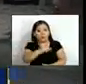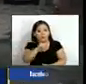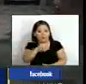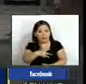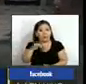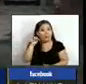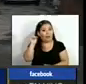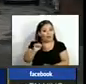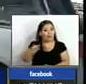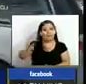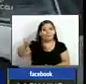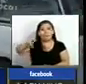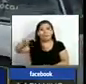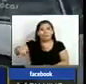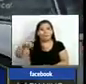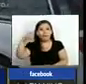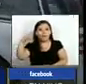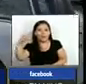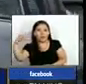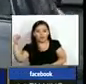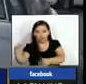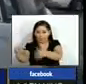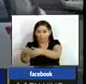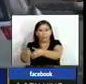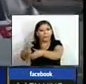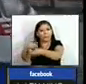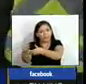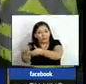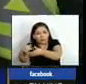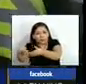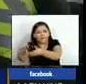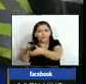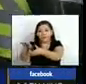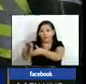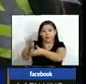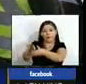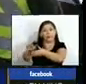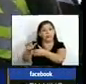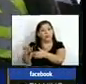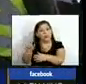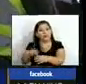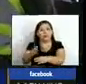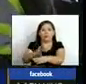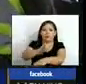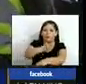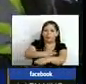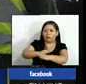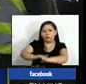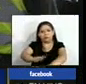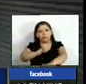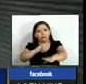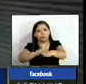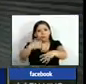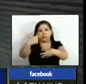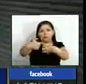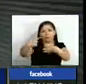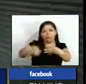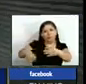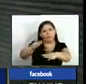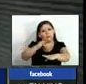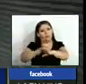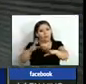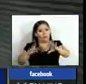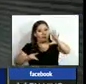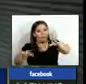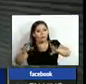Casi 1.500 casos cada 100.000 personas. Esto a pesar de medidas tempranas que habían limitado el contagio.